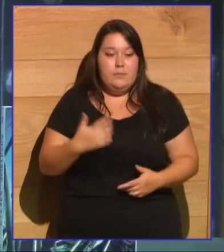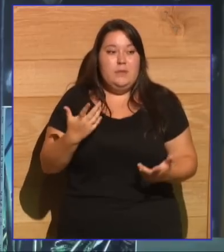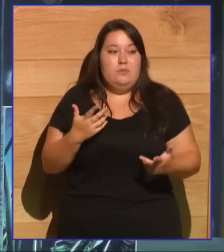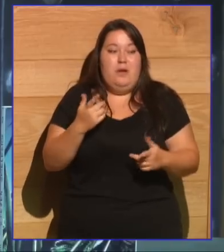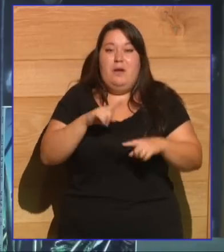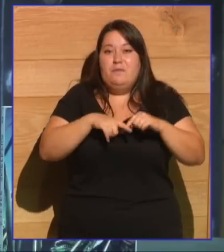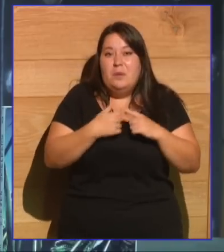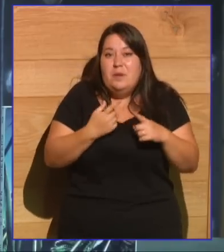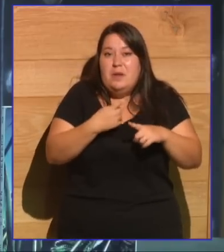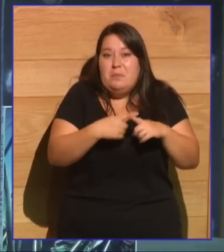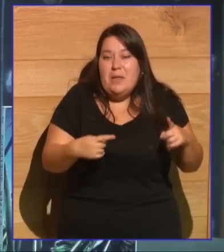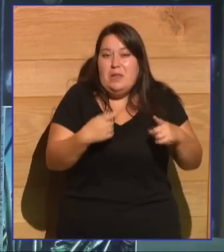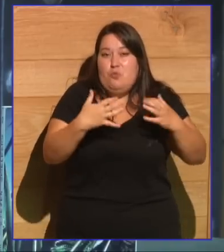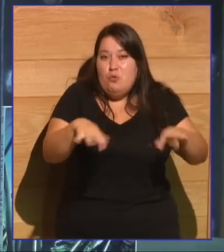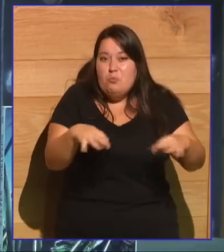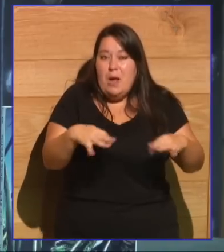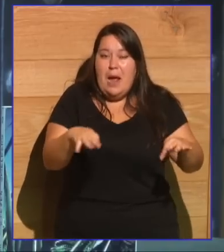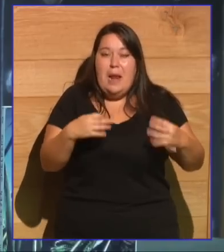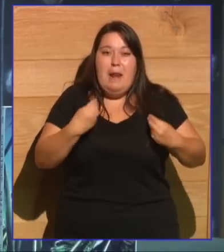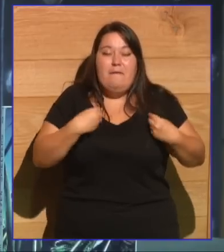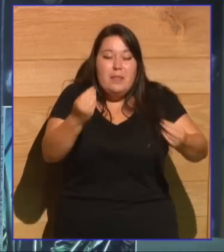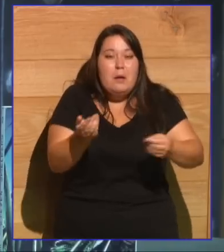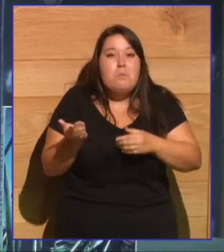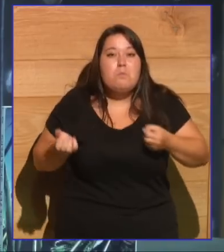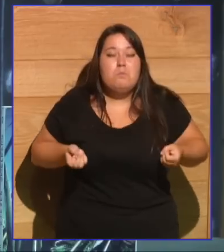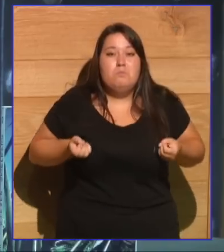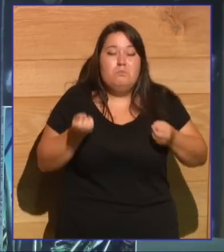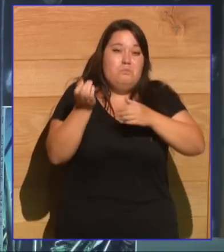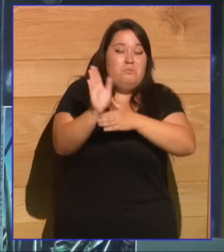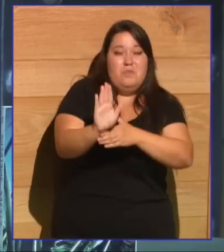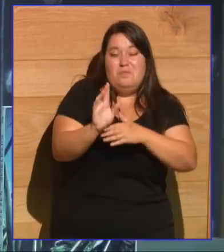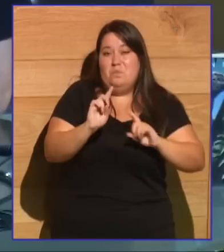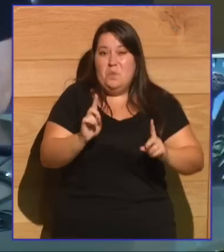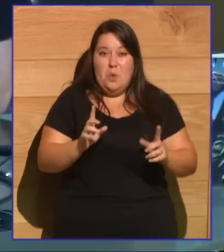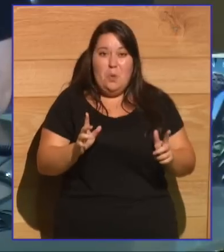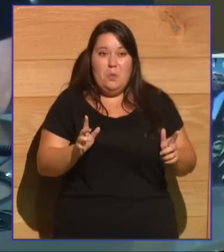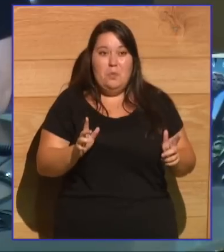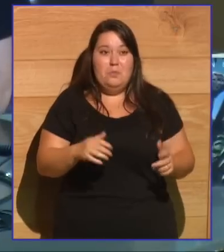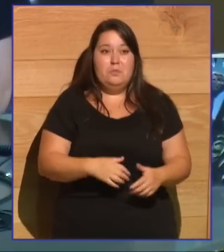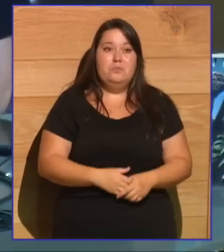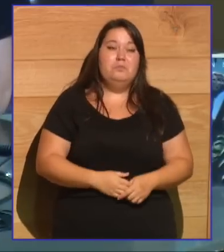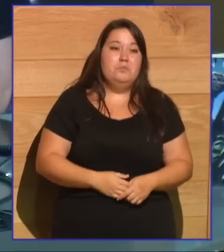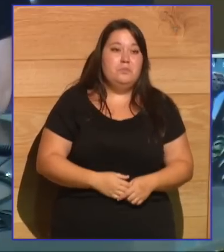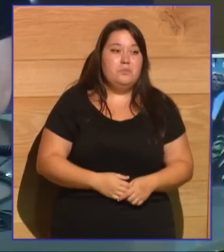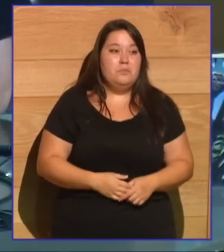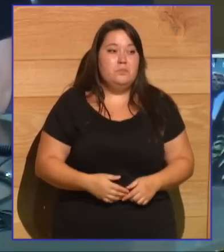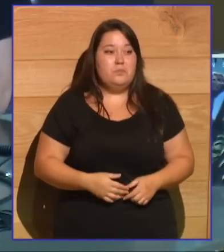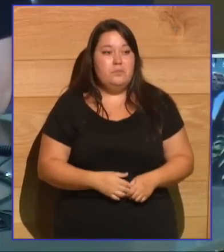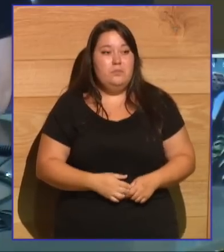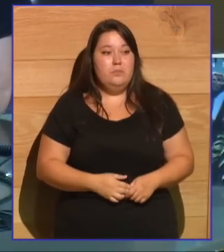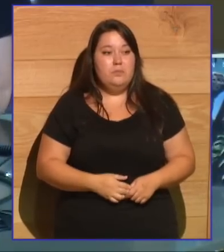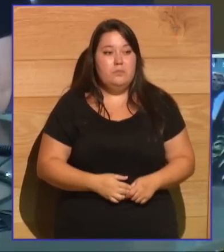media normal no está mostrando su vida sino más bien como le habría gustado que fuera su vida lo que ha hecho a lo largo de